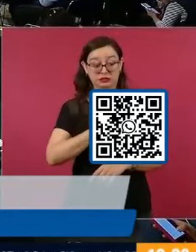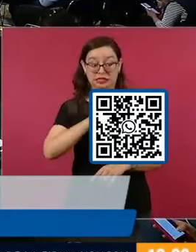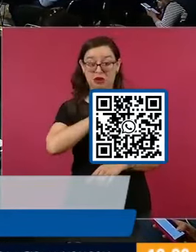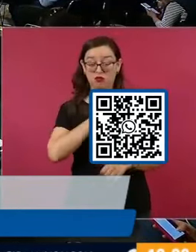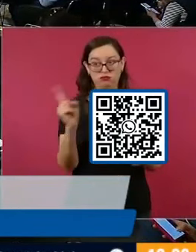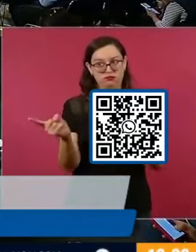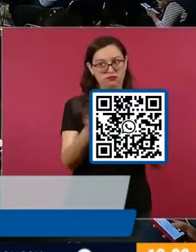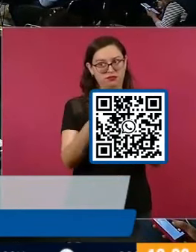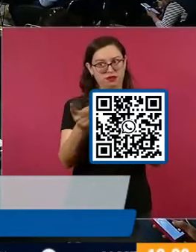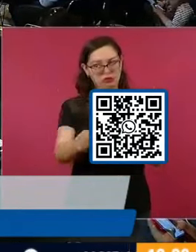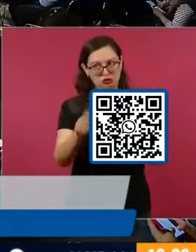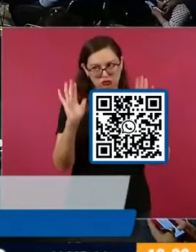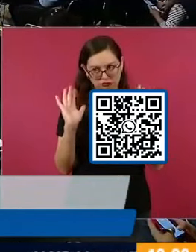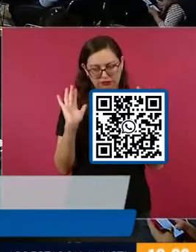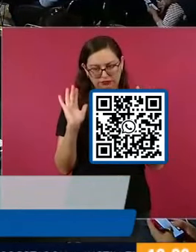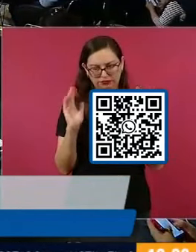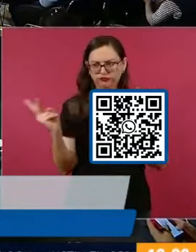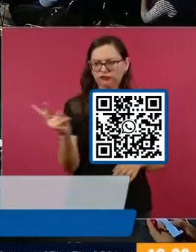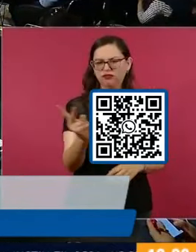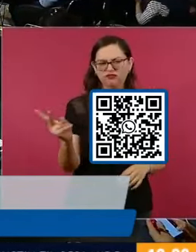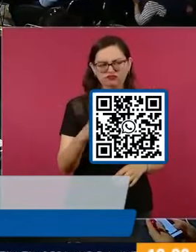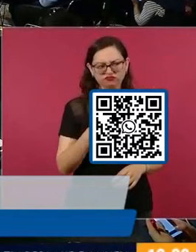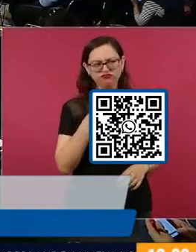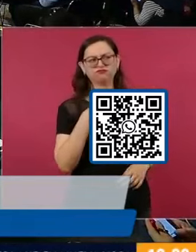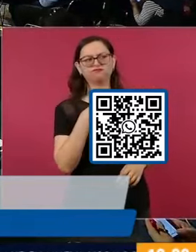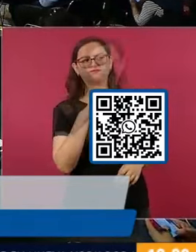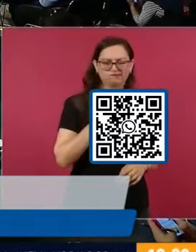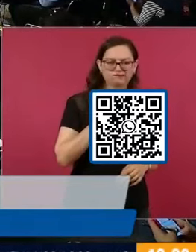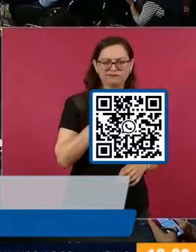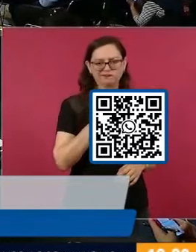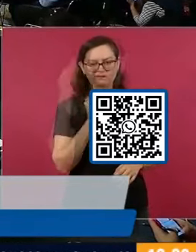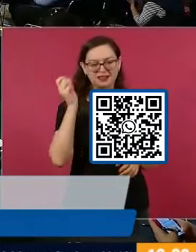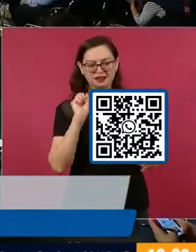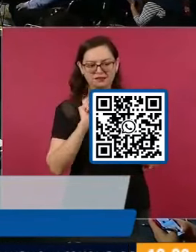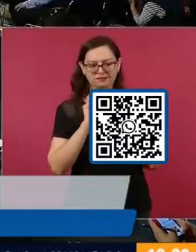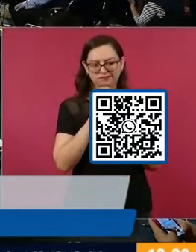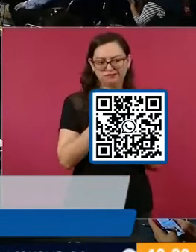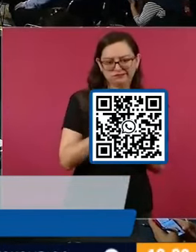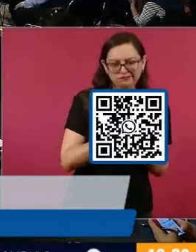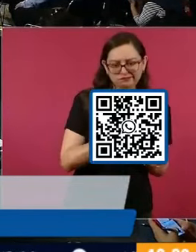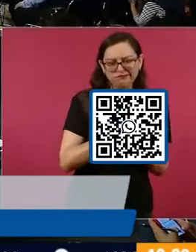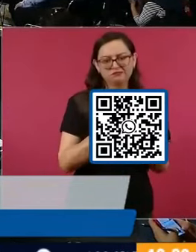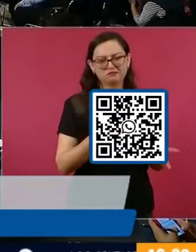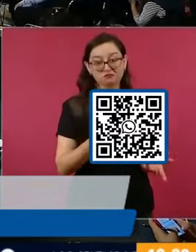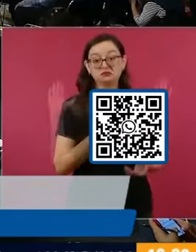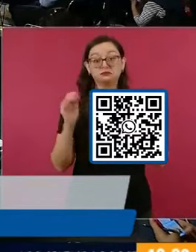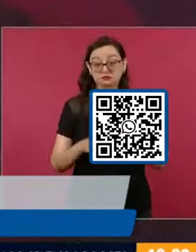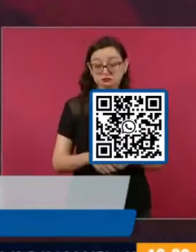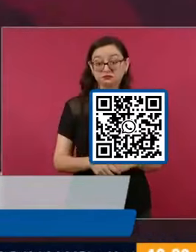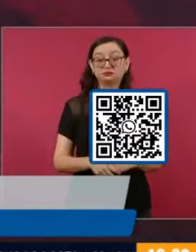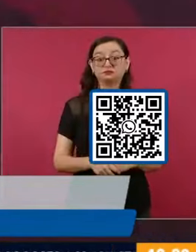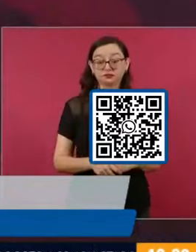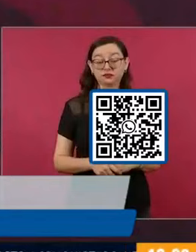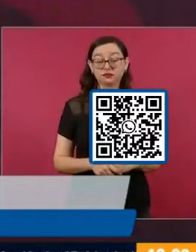pueblo debe estar por delante. Y ellos están en posibilidad de que se logre la incorporación de